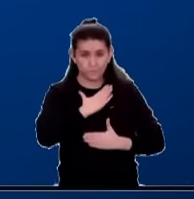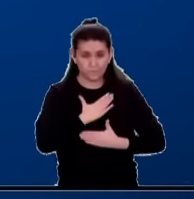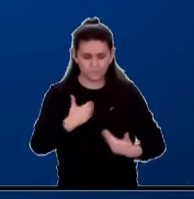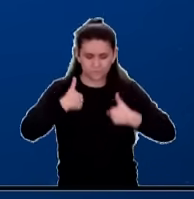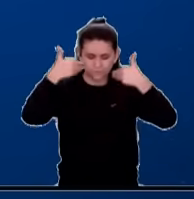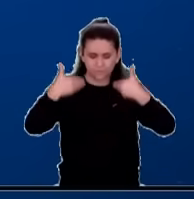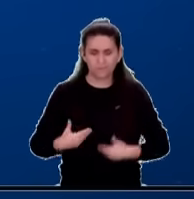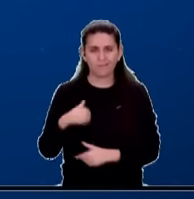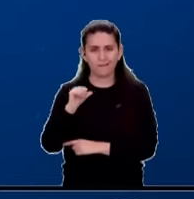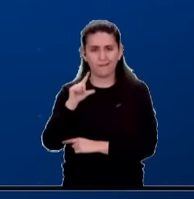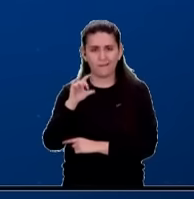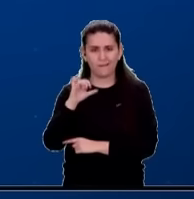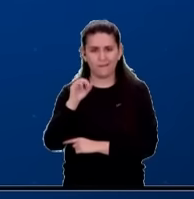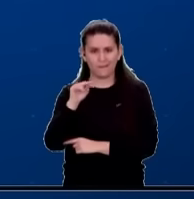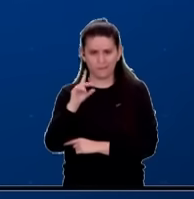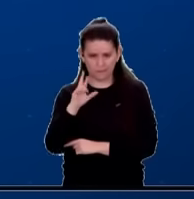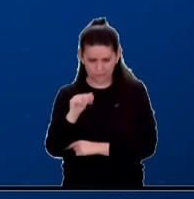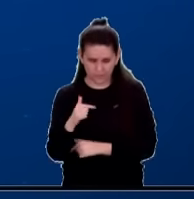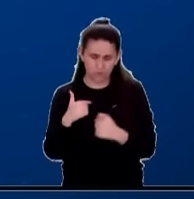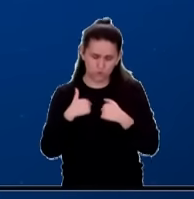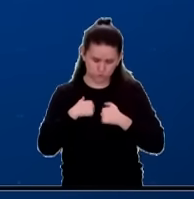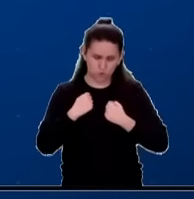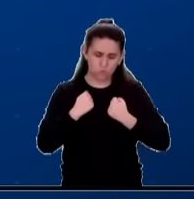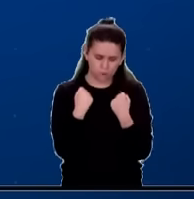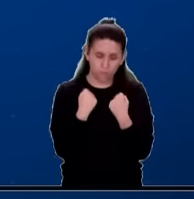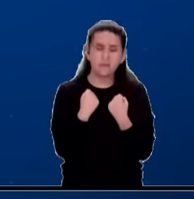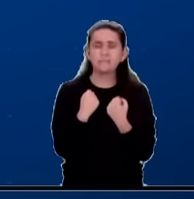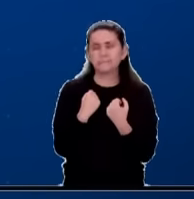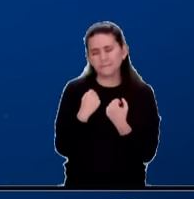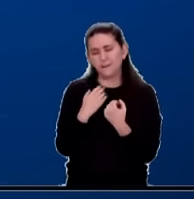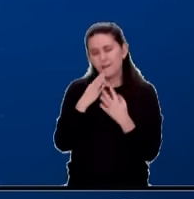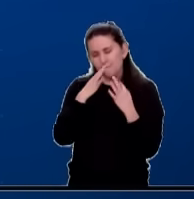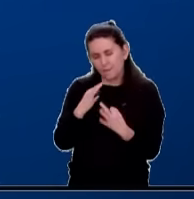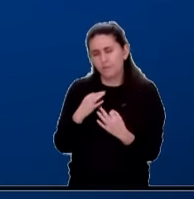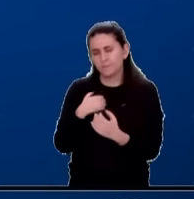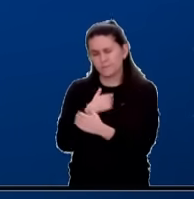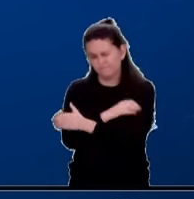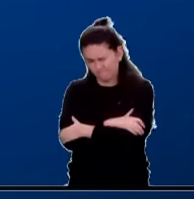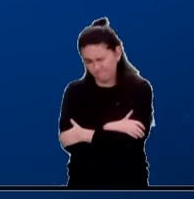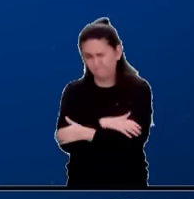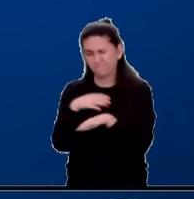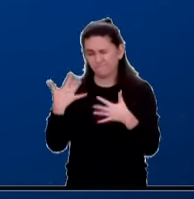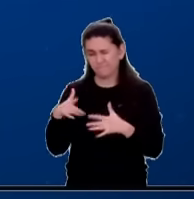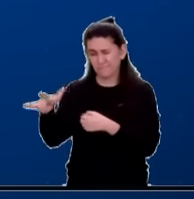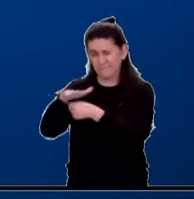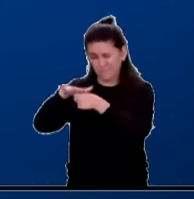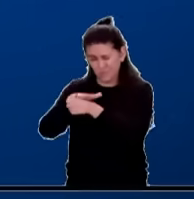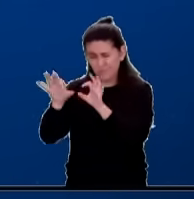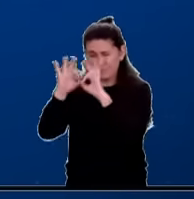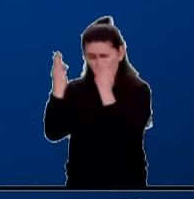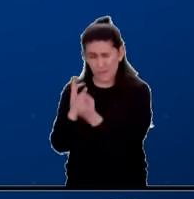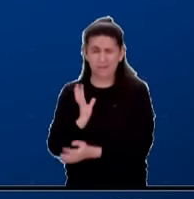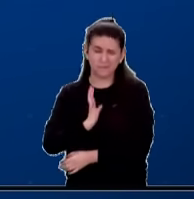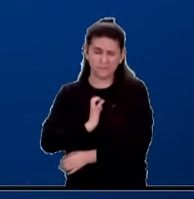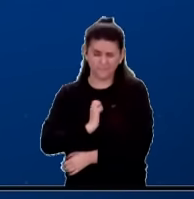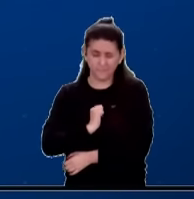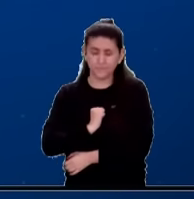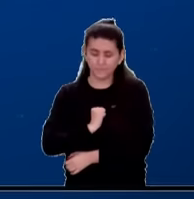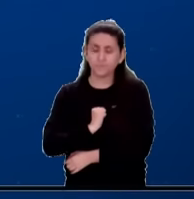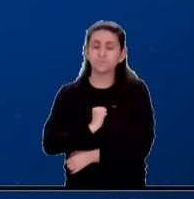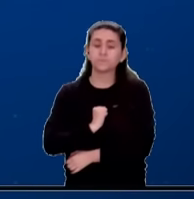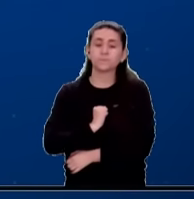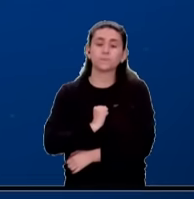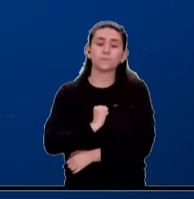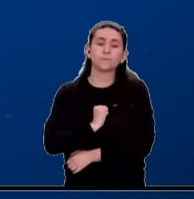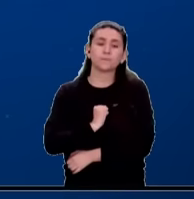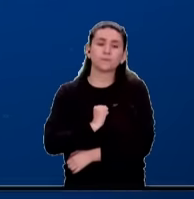Murgas desde Bogotá. Me sumo a lamentar este hecho tan crítico que está viviendo usted con su familia. Y continuamos